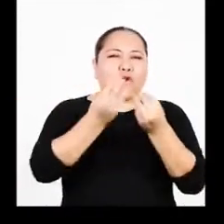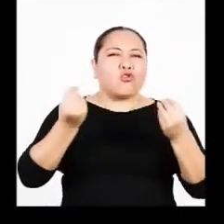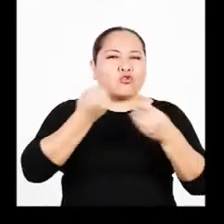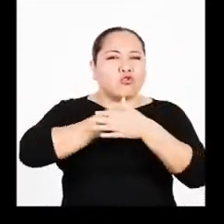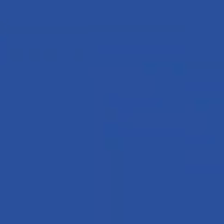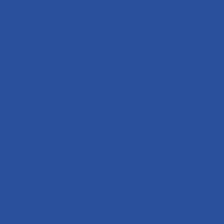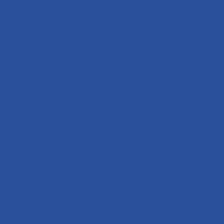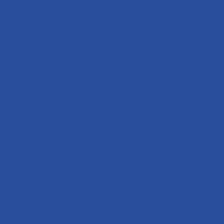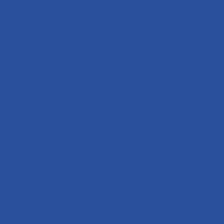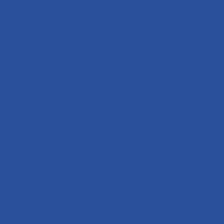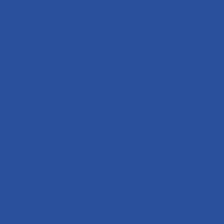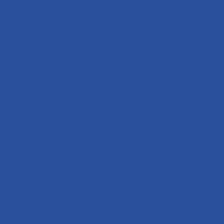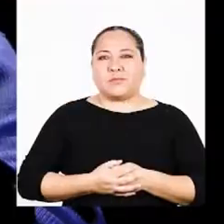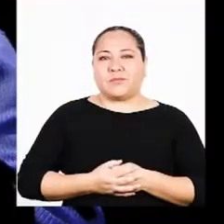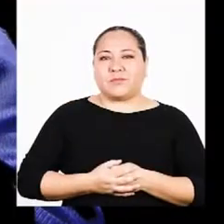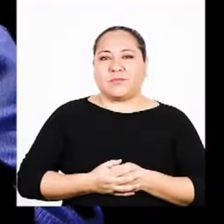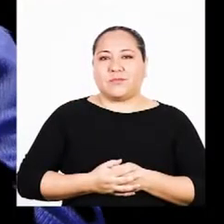ganado.